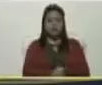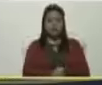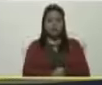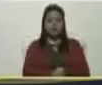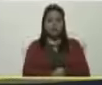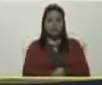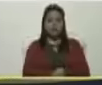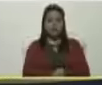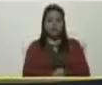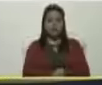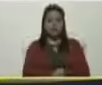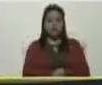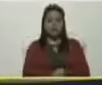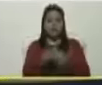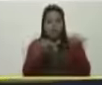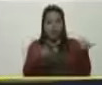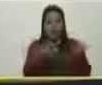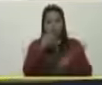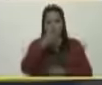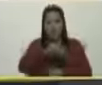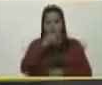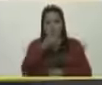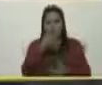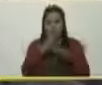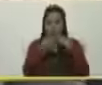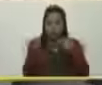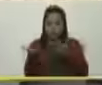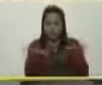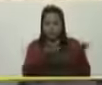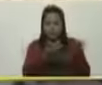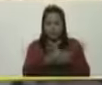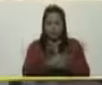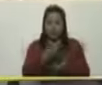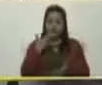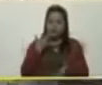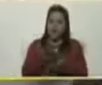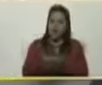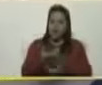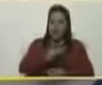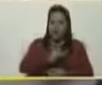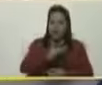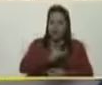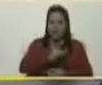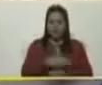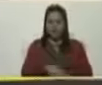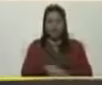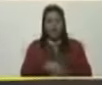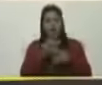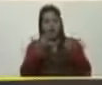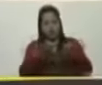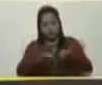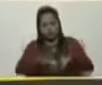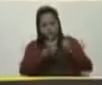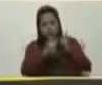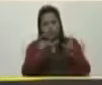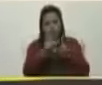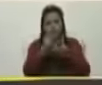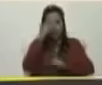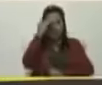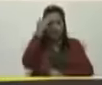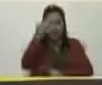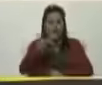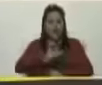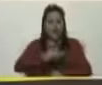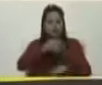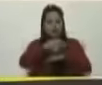Y que pasen buenas tardes. Oh. Gracias, alcalde. Déjame el derecho de palabra para un saludo al alcalde